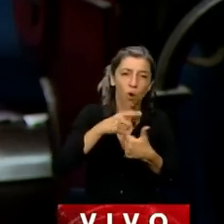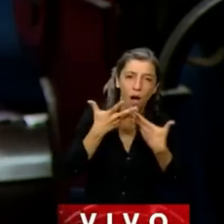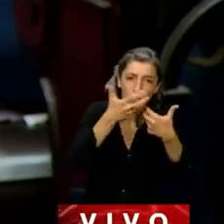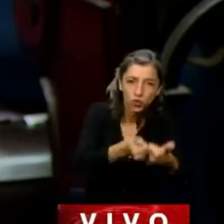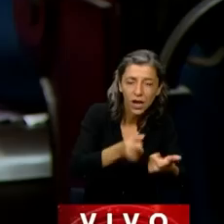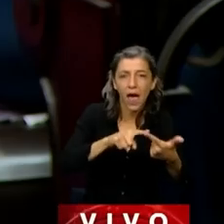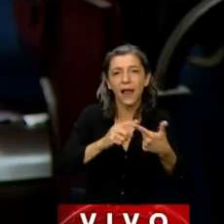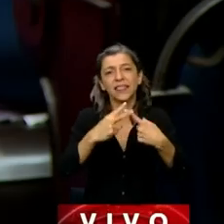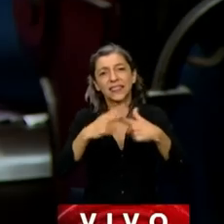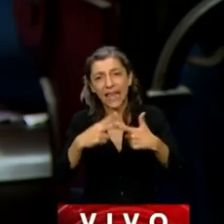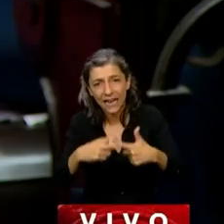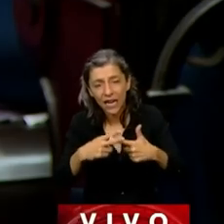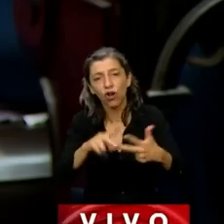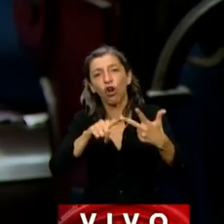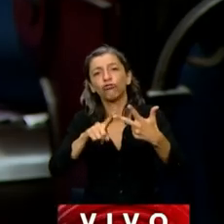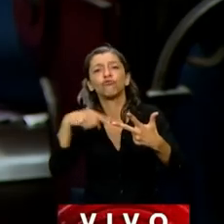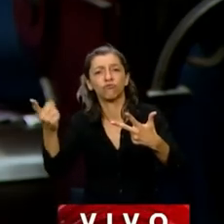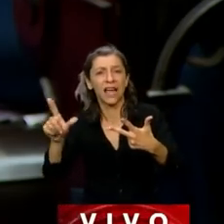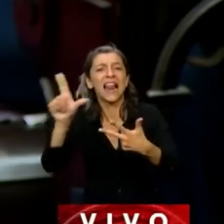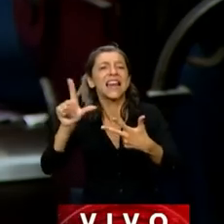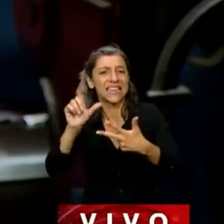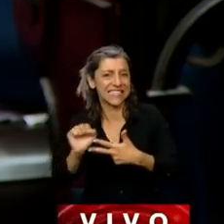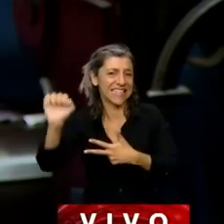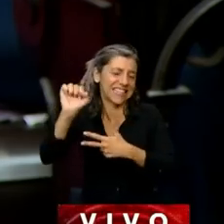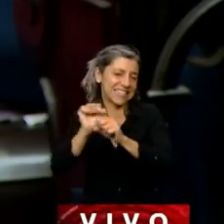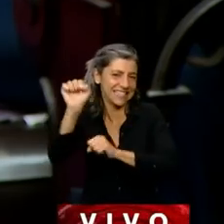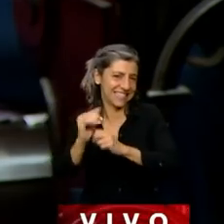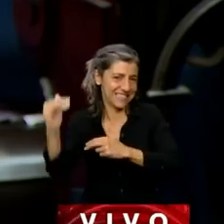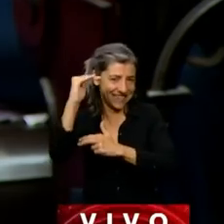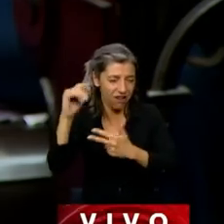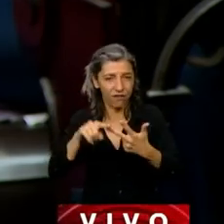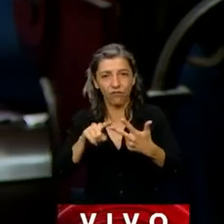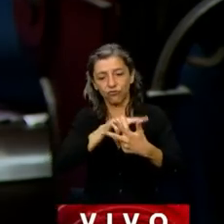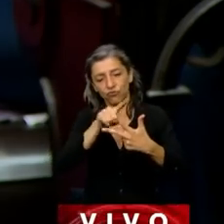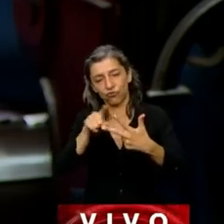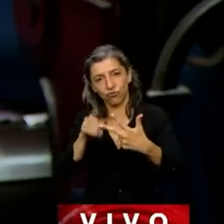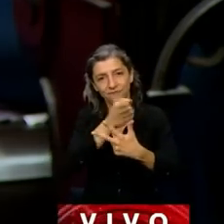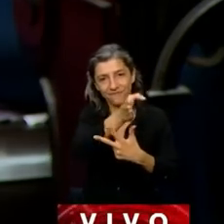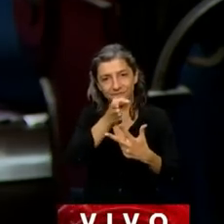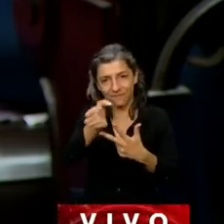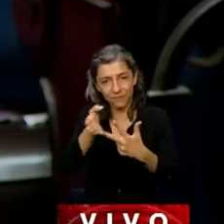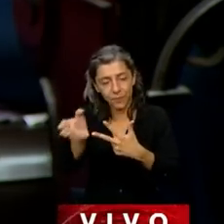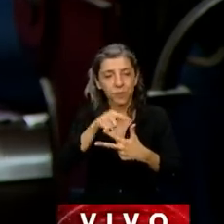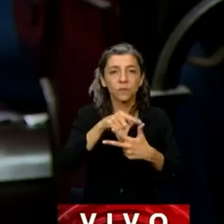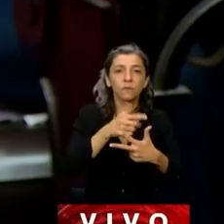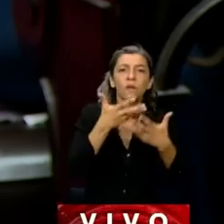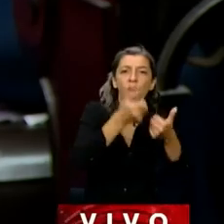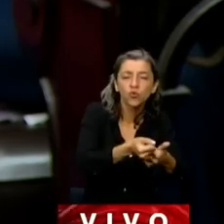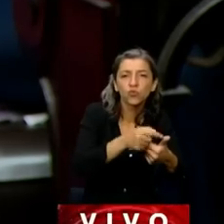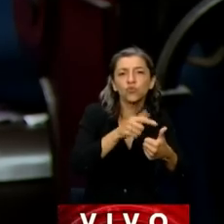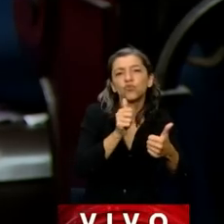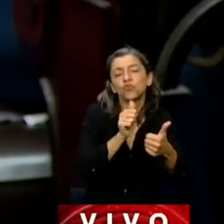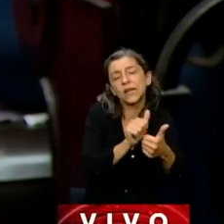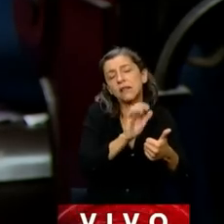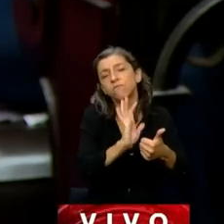hay técnicas y hay licenciados, licenciadas. Esas auxiliares son, o